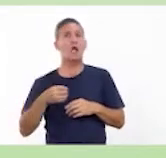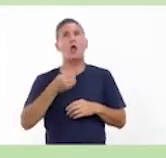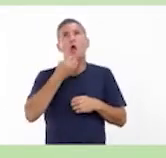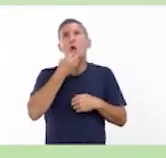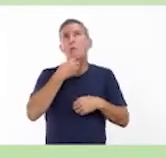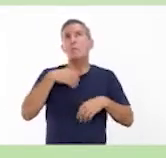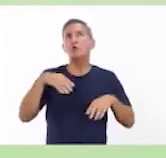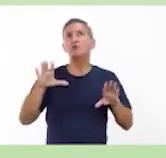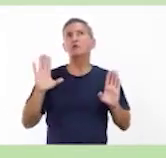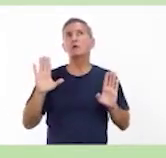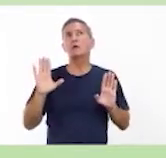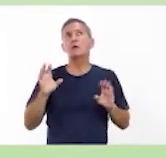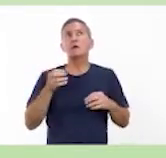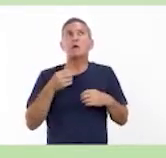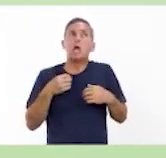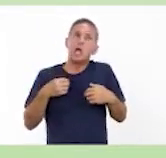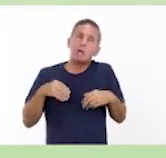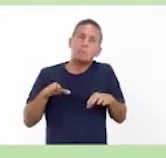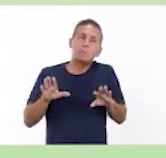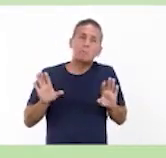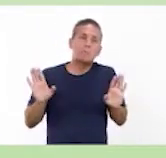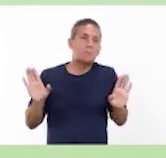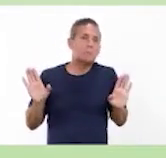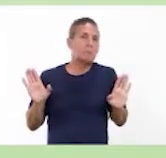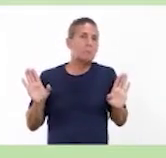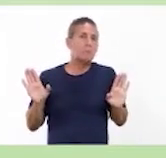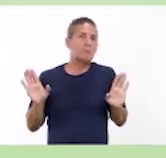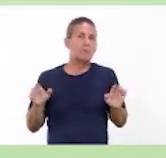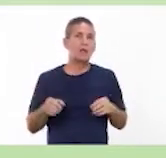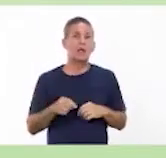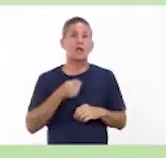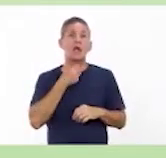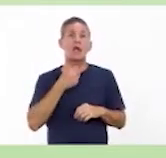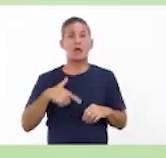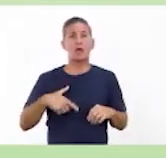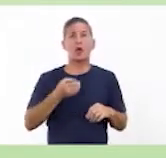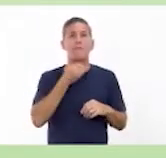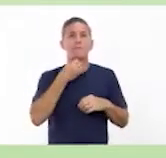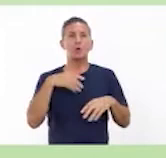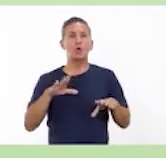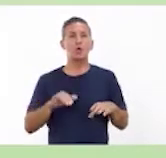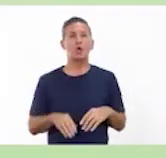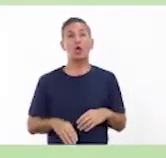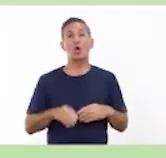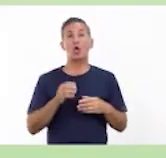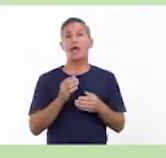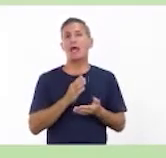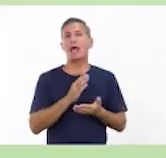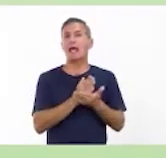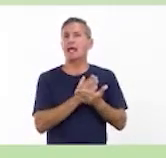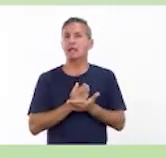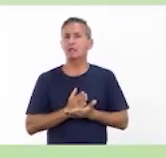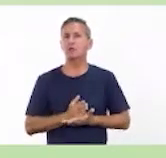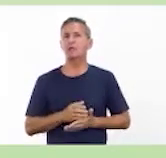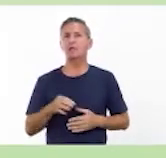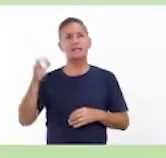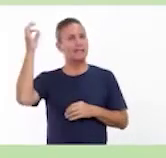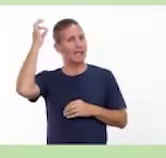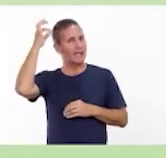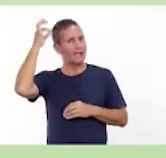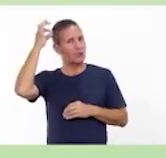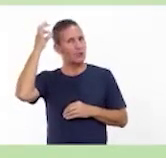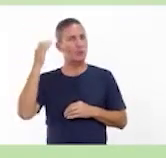anteriormente, posiblemente, es probable. Como un ejemplo, posiblemente el estudiante estudia